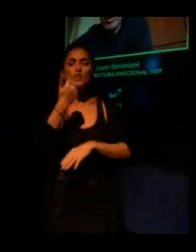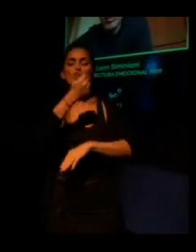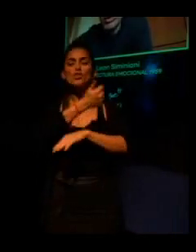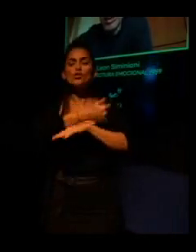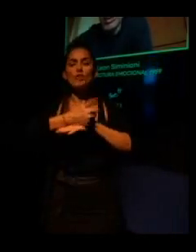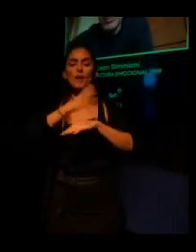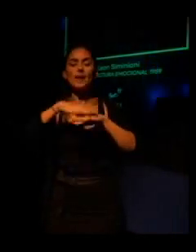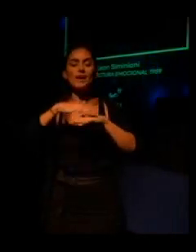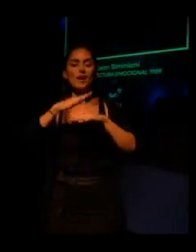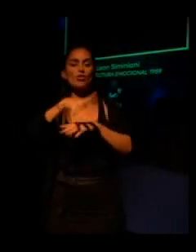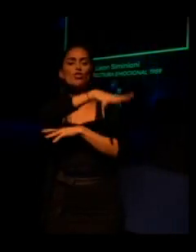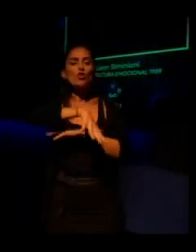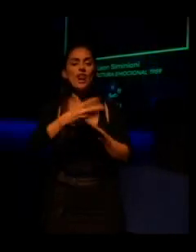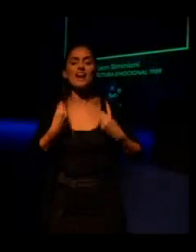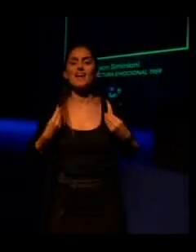vida. Muchas gracias.